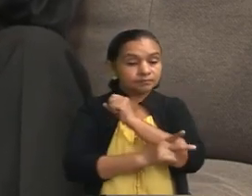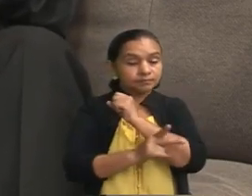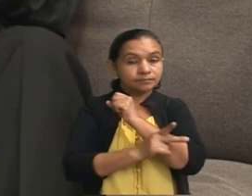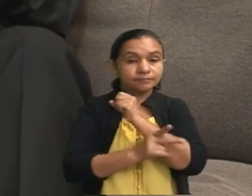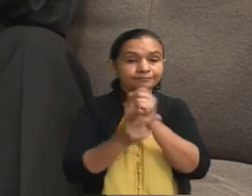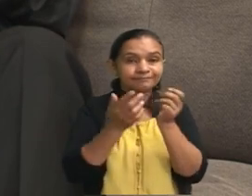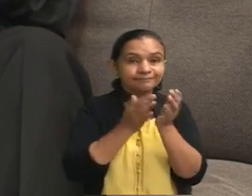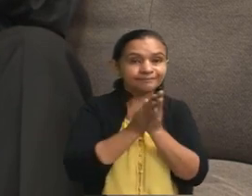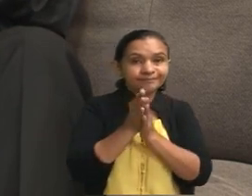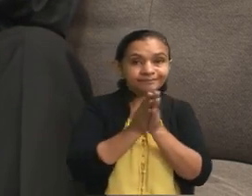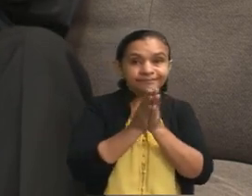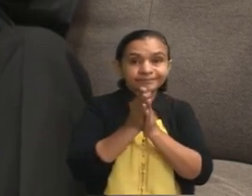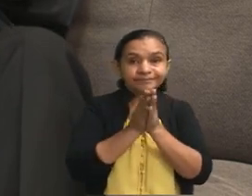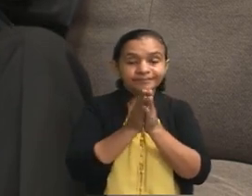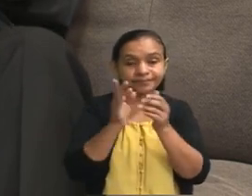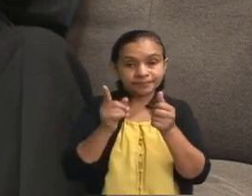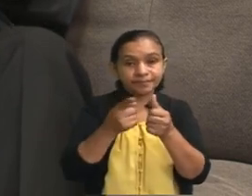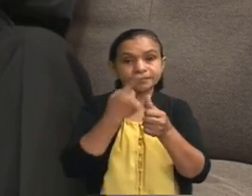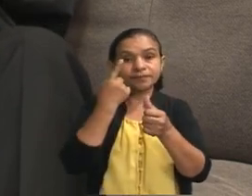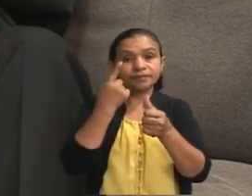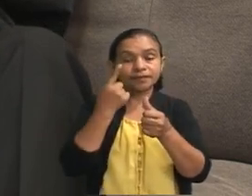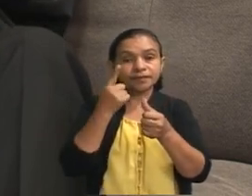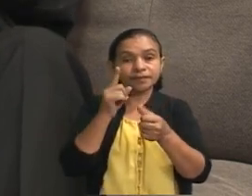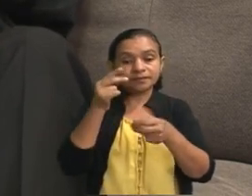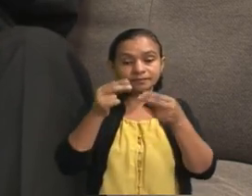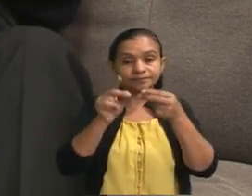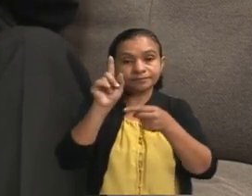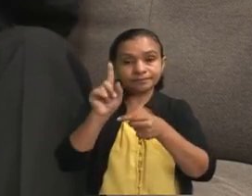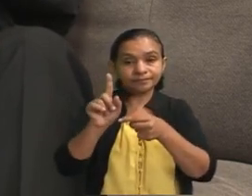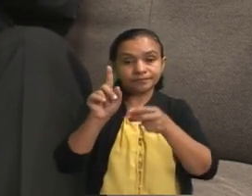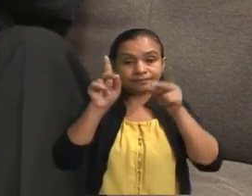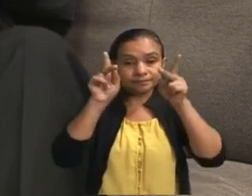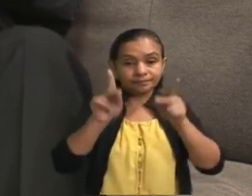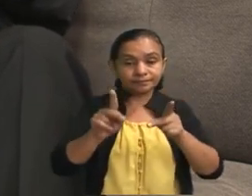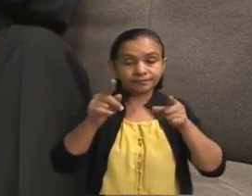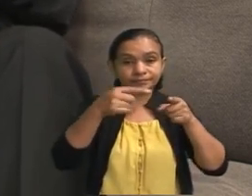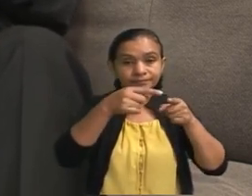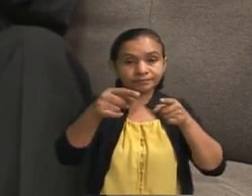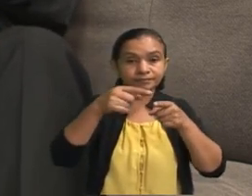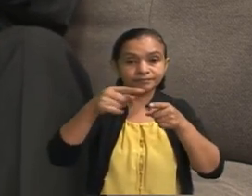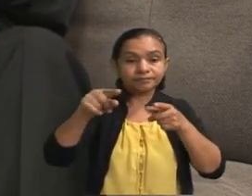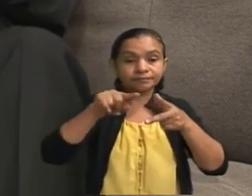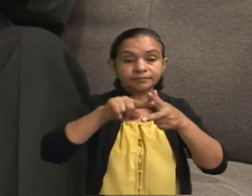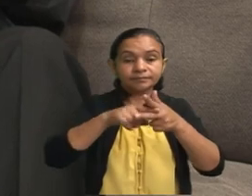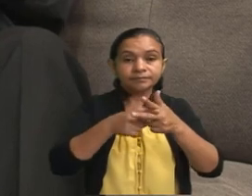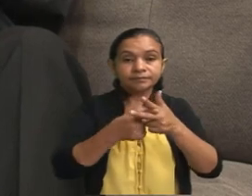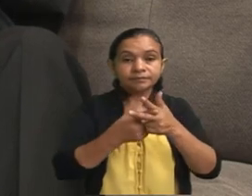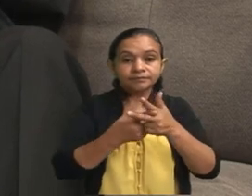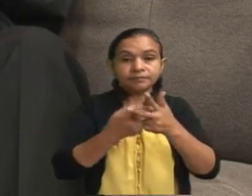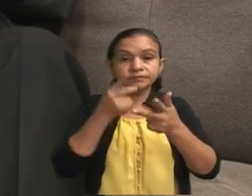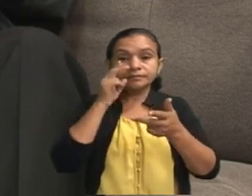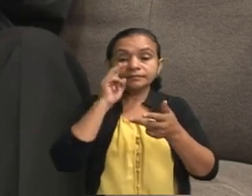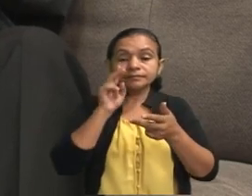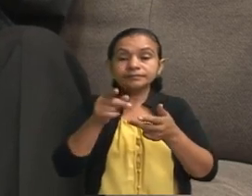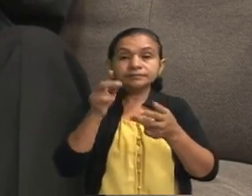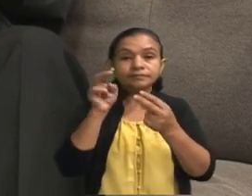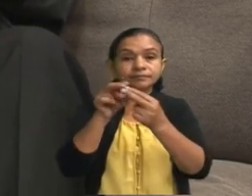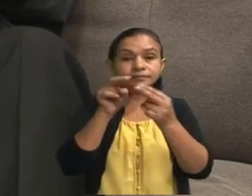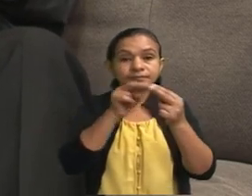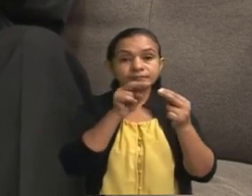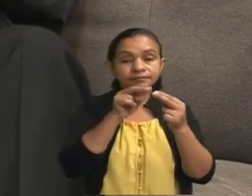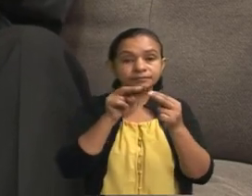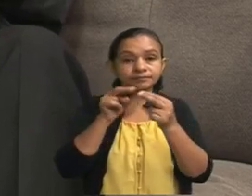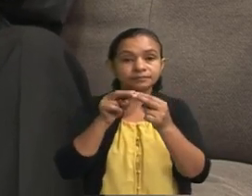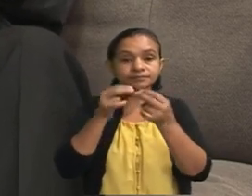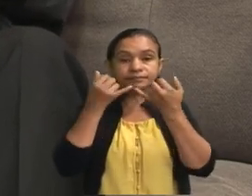interesa, uno, de que nuestros técnicos a nivel municipal comiencen ya a familiarizarse con este